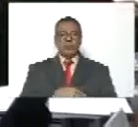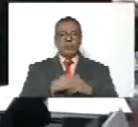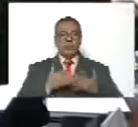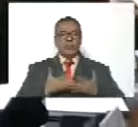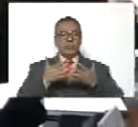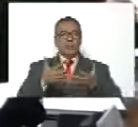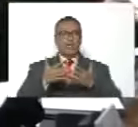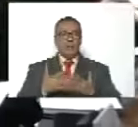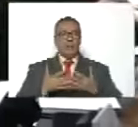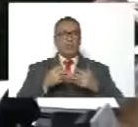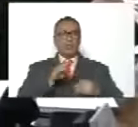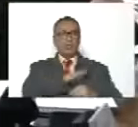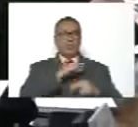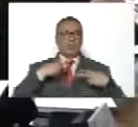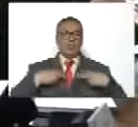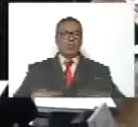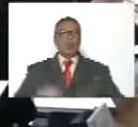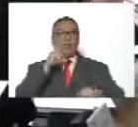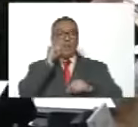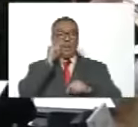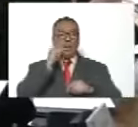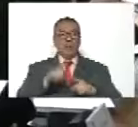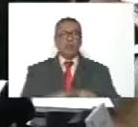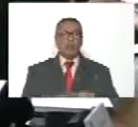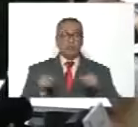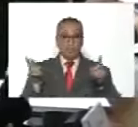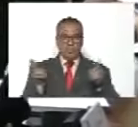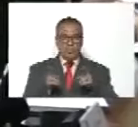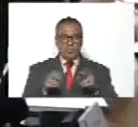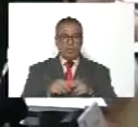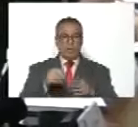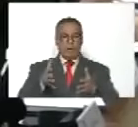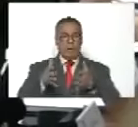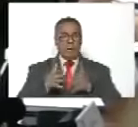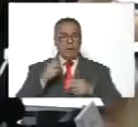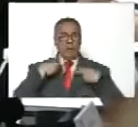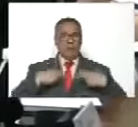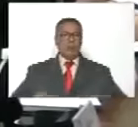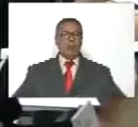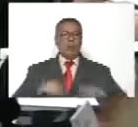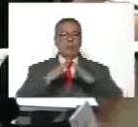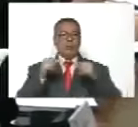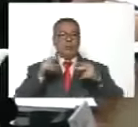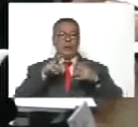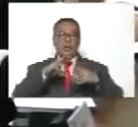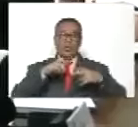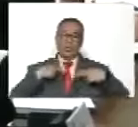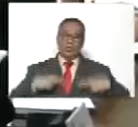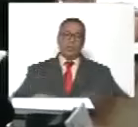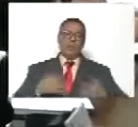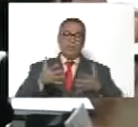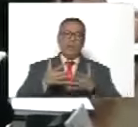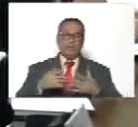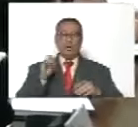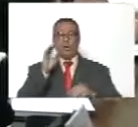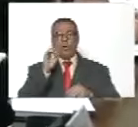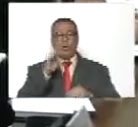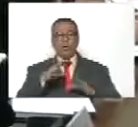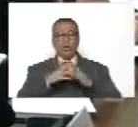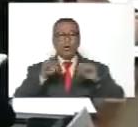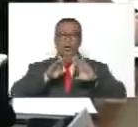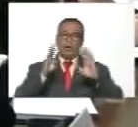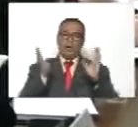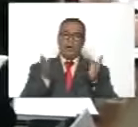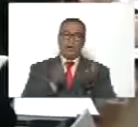dadme para mi vida, el hombre invisible, es un fragmento. Dadme para mi vida todas las vidas. Dadme todo el dolor de todo el